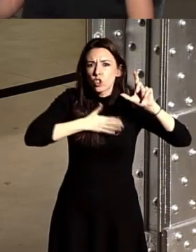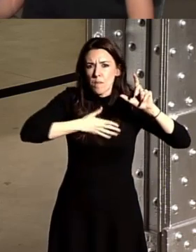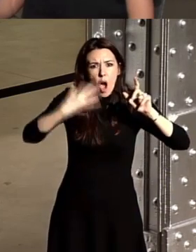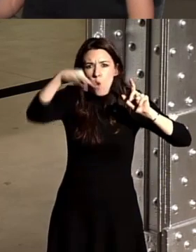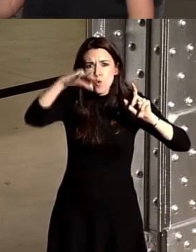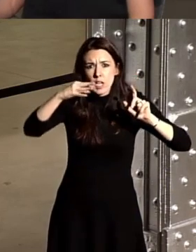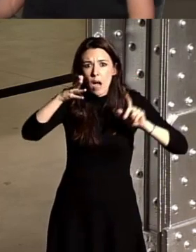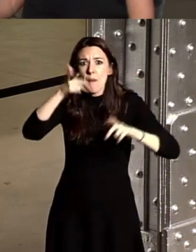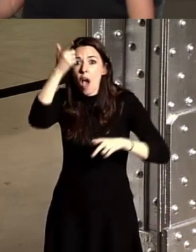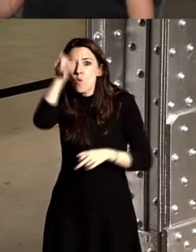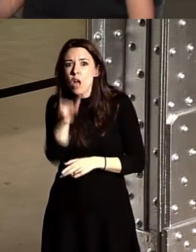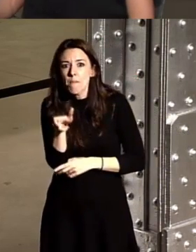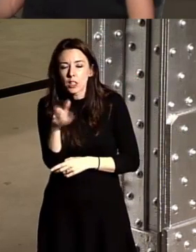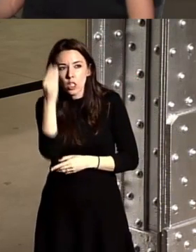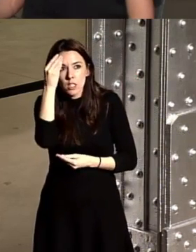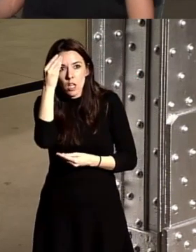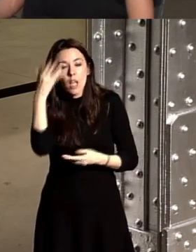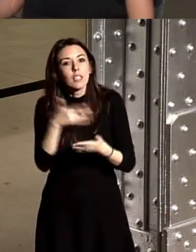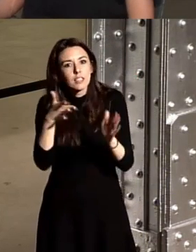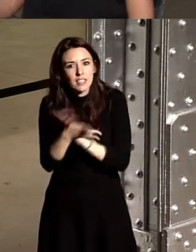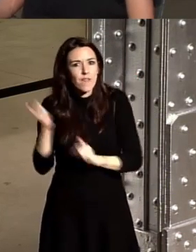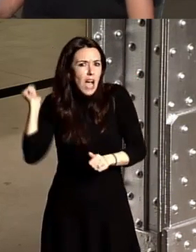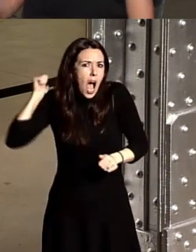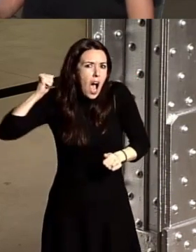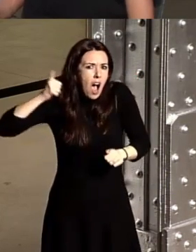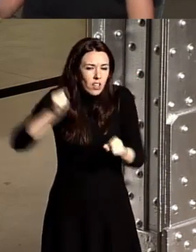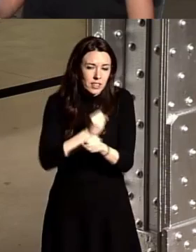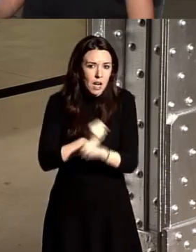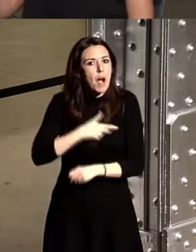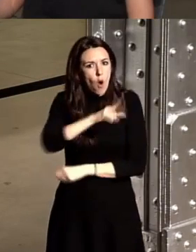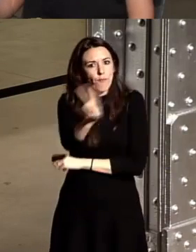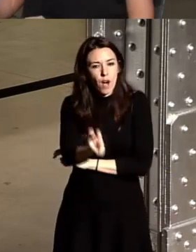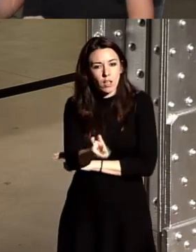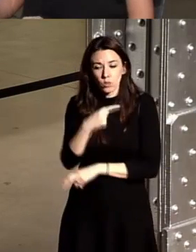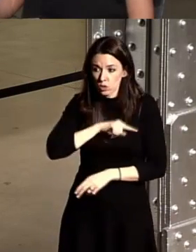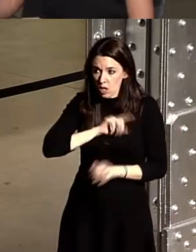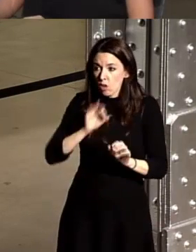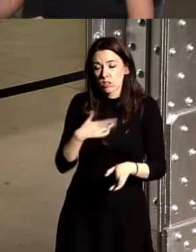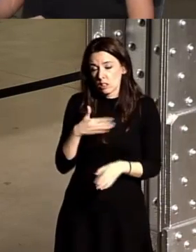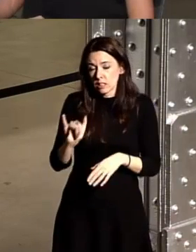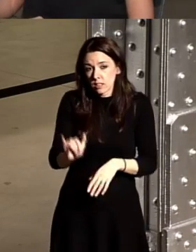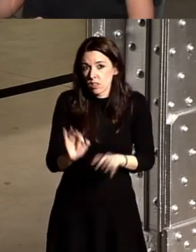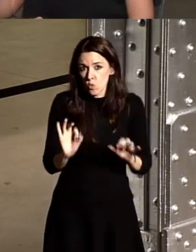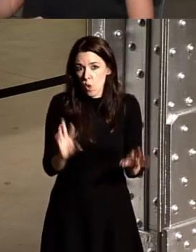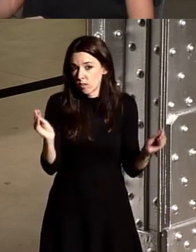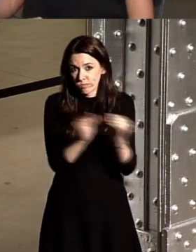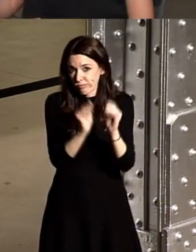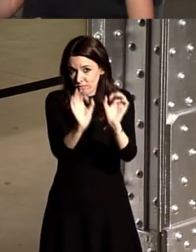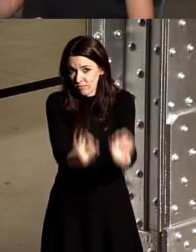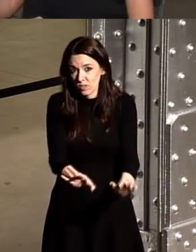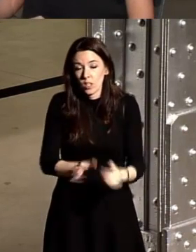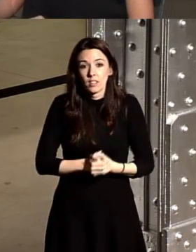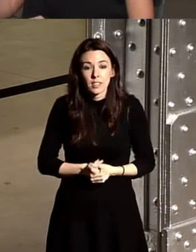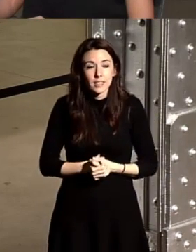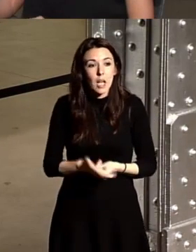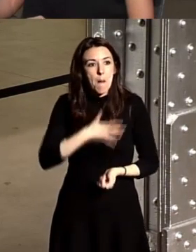pare a pensar, toda mi carrera habrá merecido la pena. ¿Tú tienes esa sensación también? Sí, totalmente. Obviamente, como